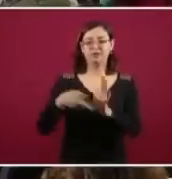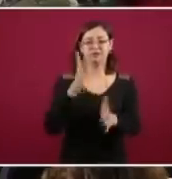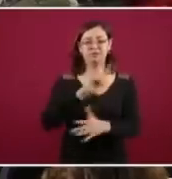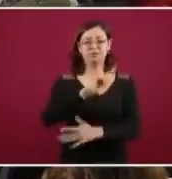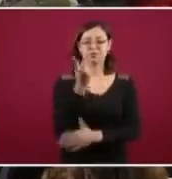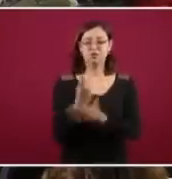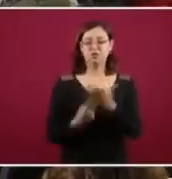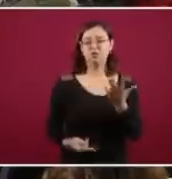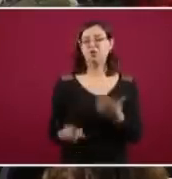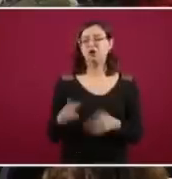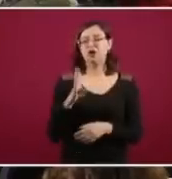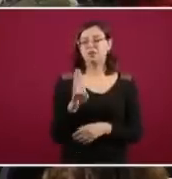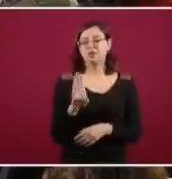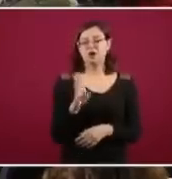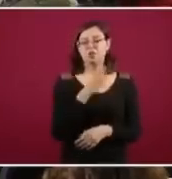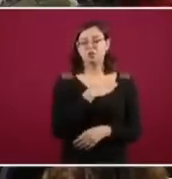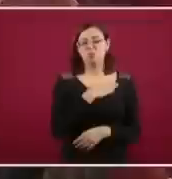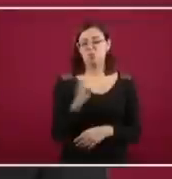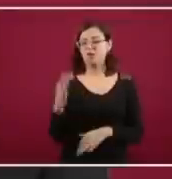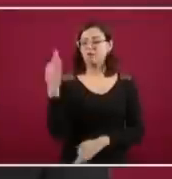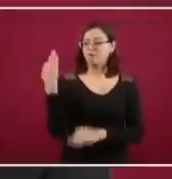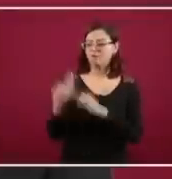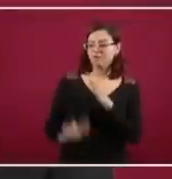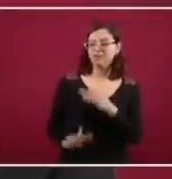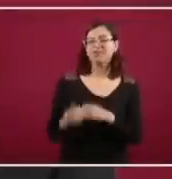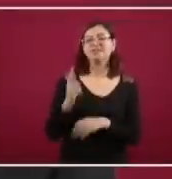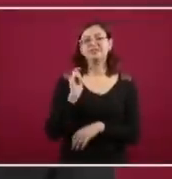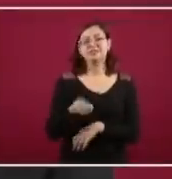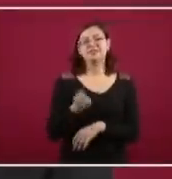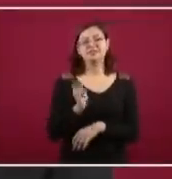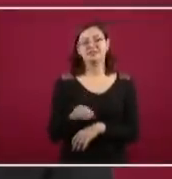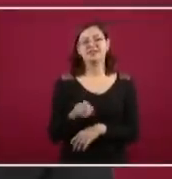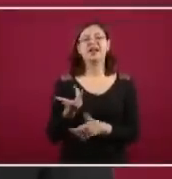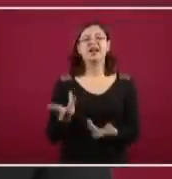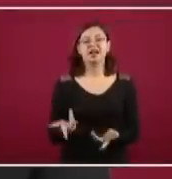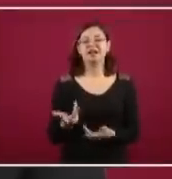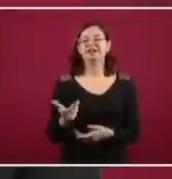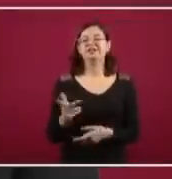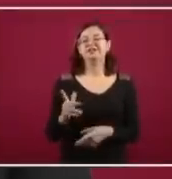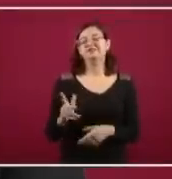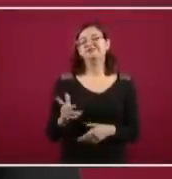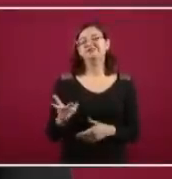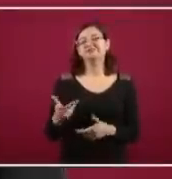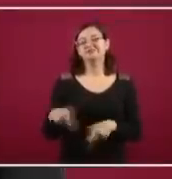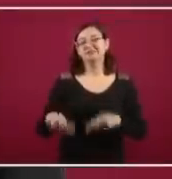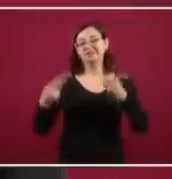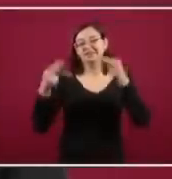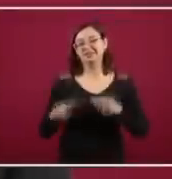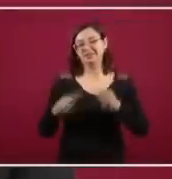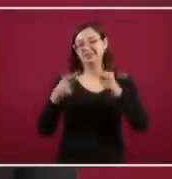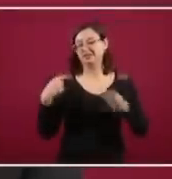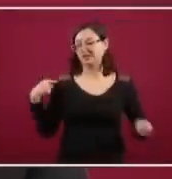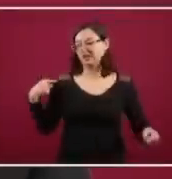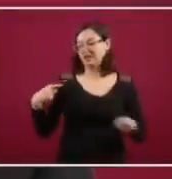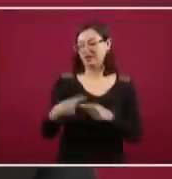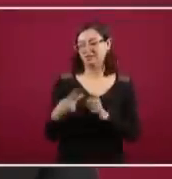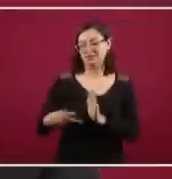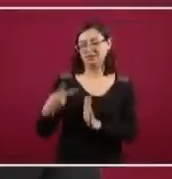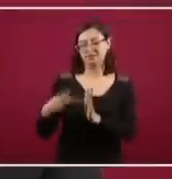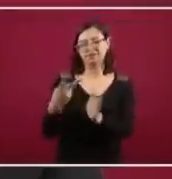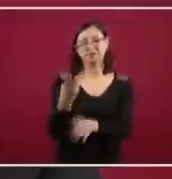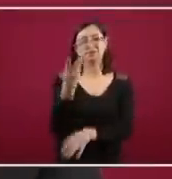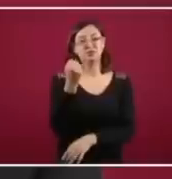Fin, que concluyó de manera exitosa como la mejor de todas las ediciones desde